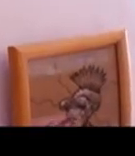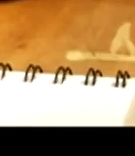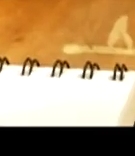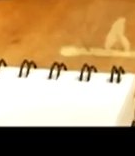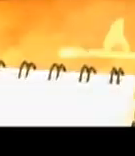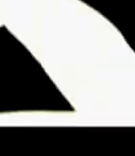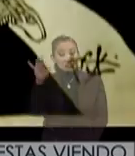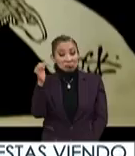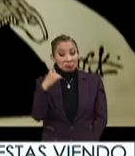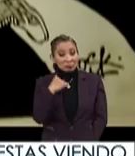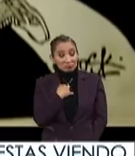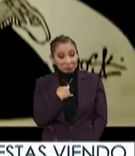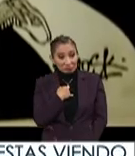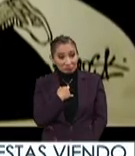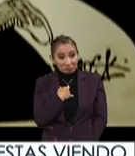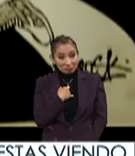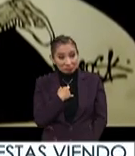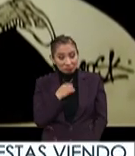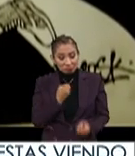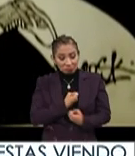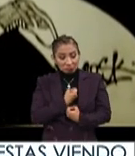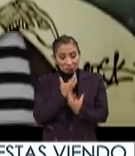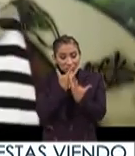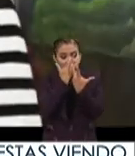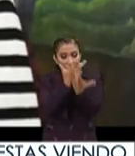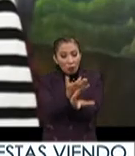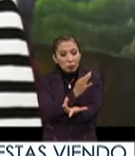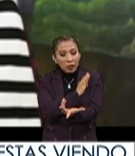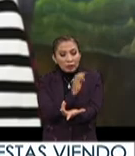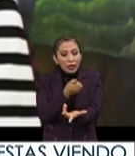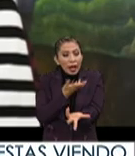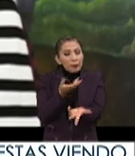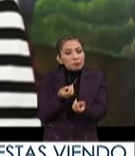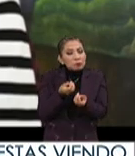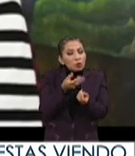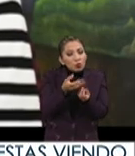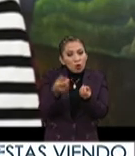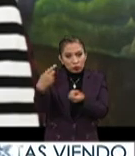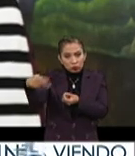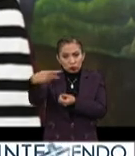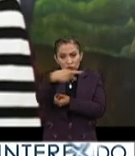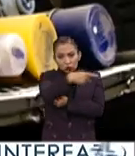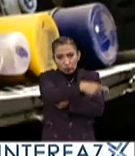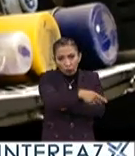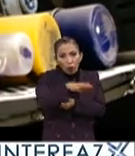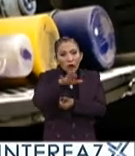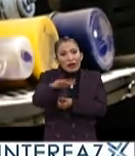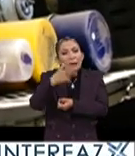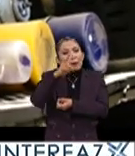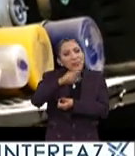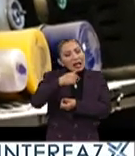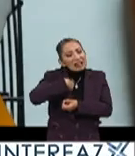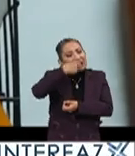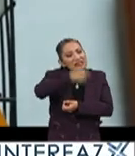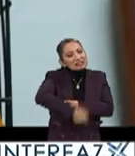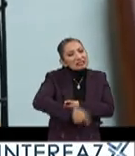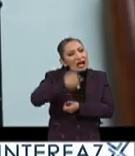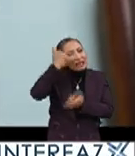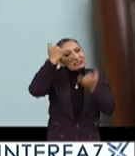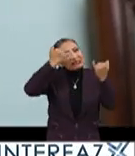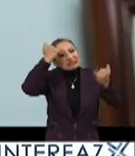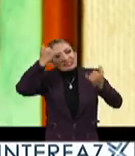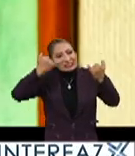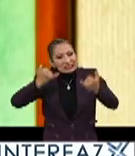Si yo pudiera expresar o poder compartir con ustedes lo que realmente para mí significa